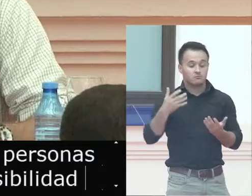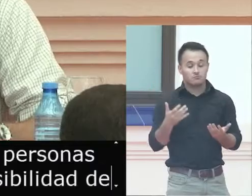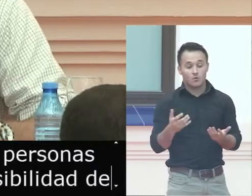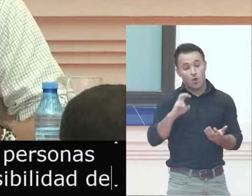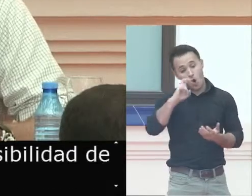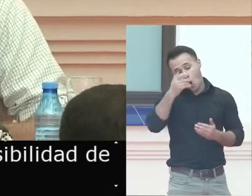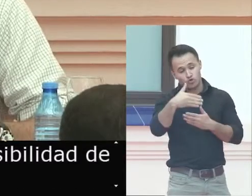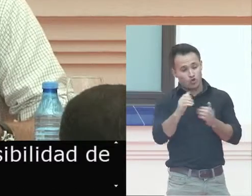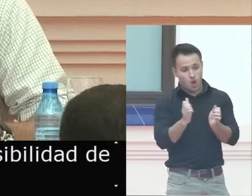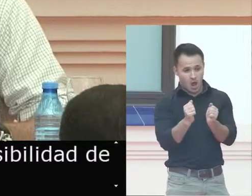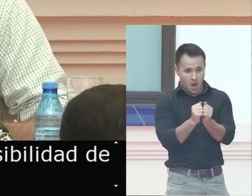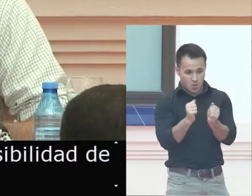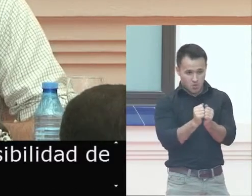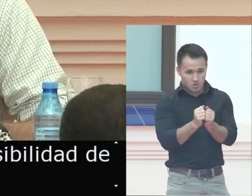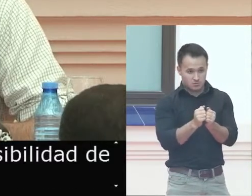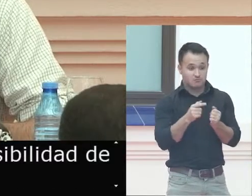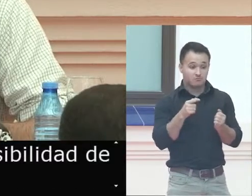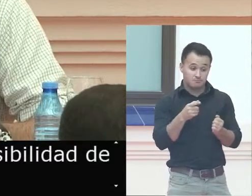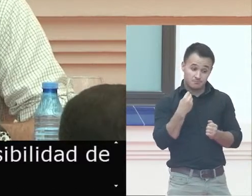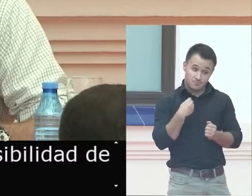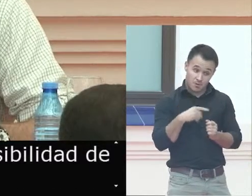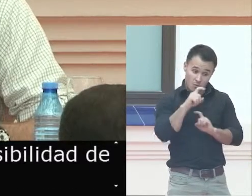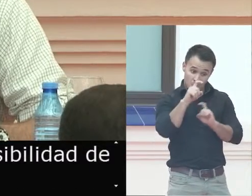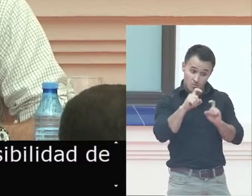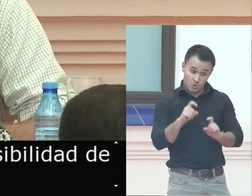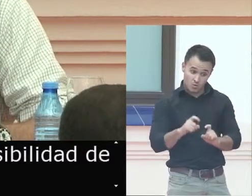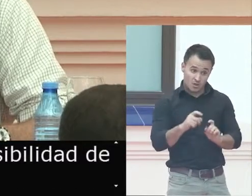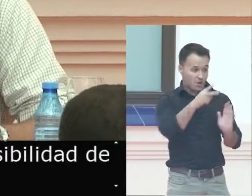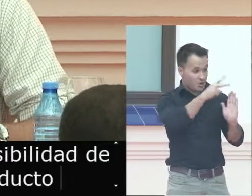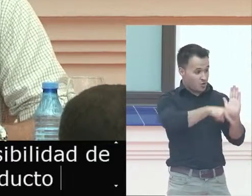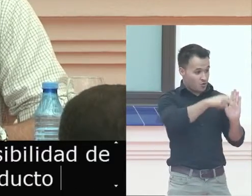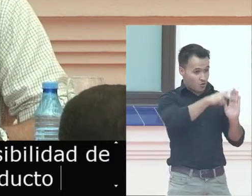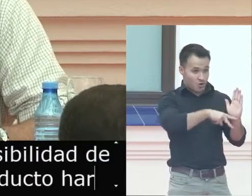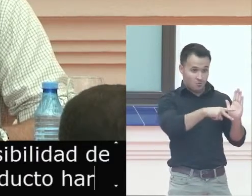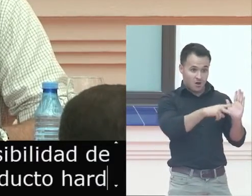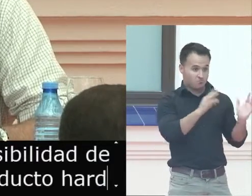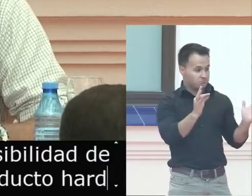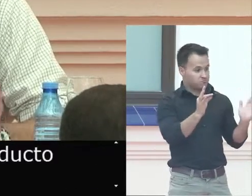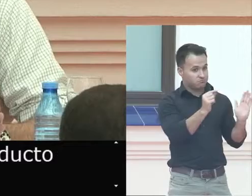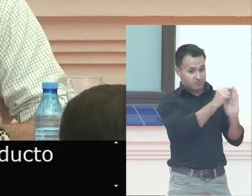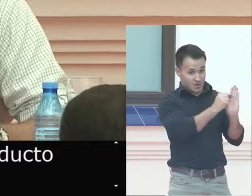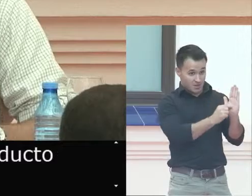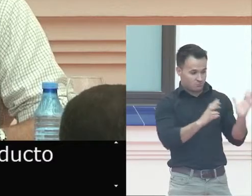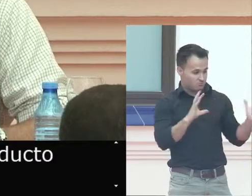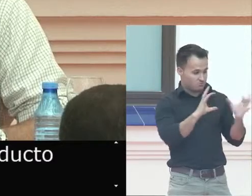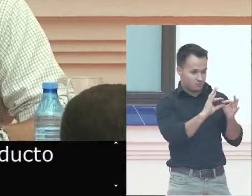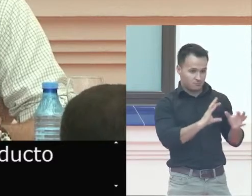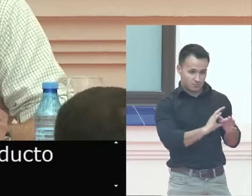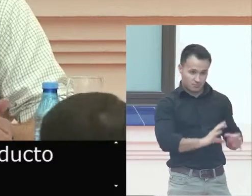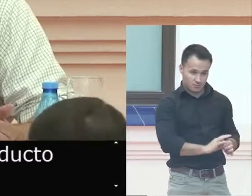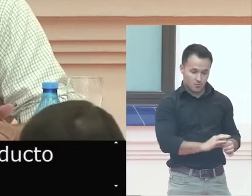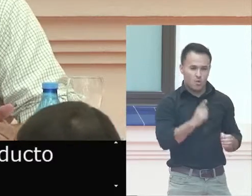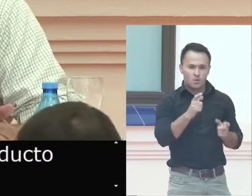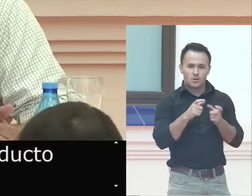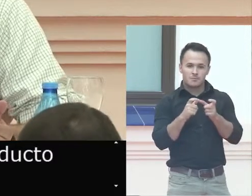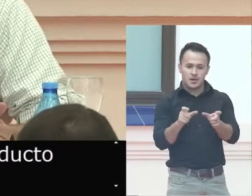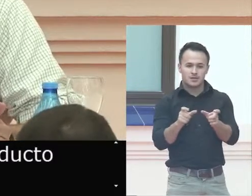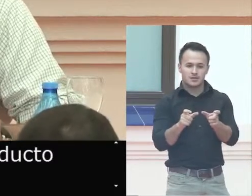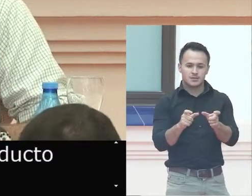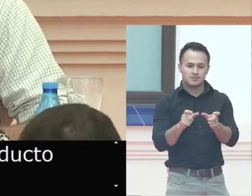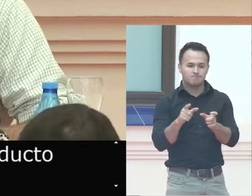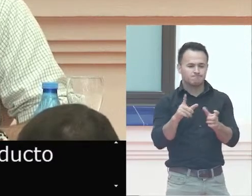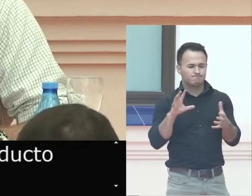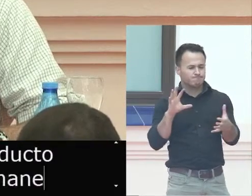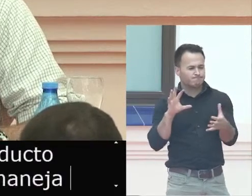entonces, así es un poco como se maneja la norma. Hay una parte, como ha dicho Fernando, que tiene